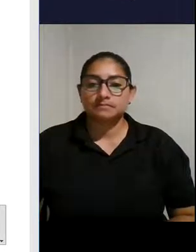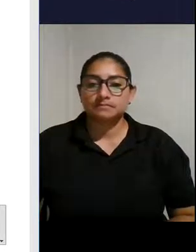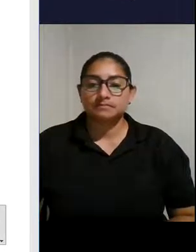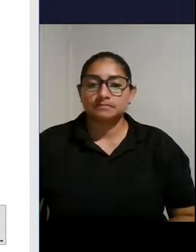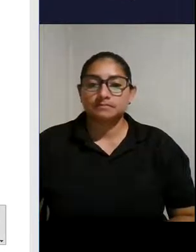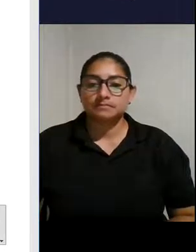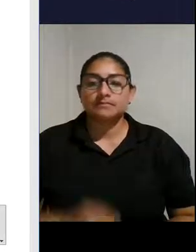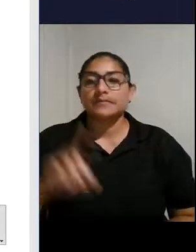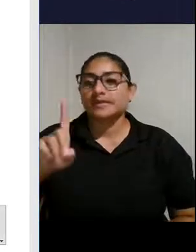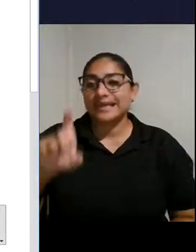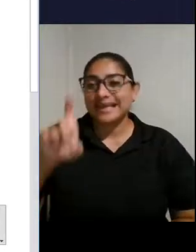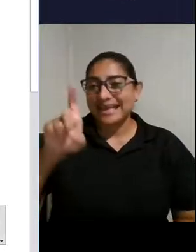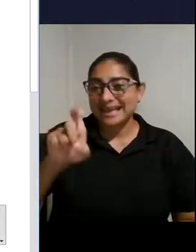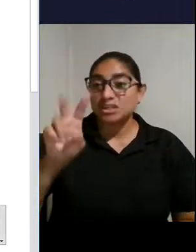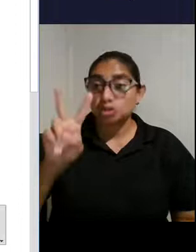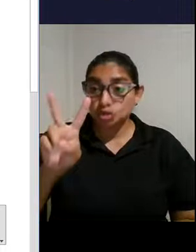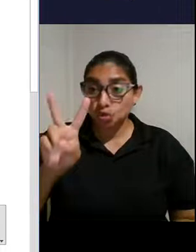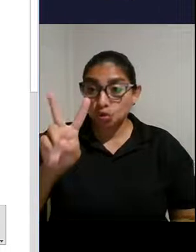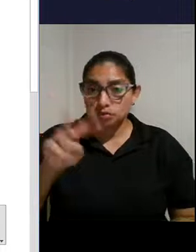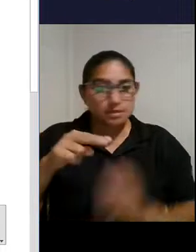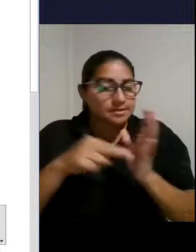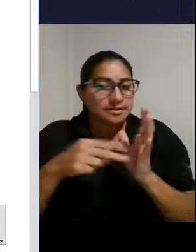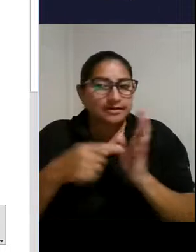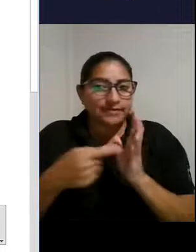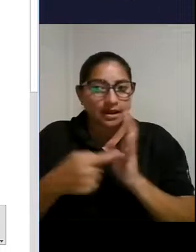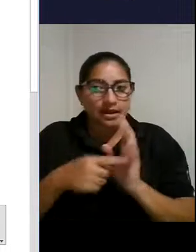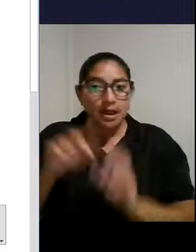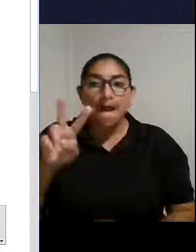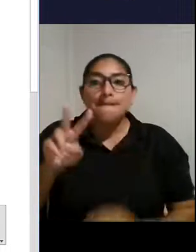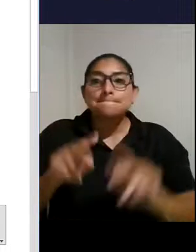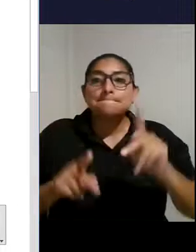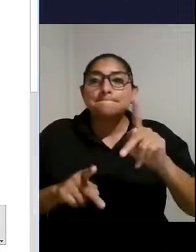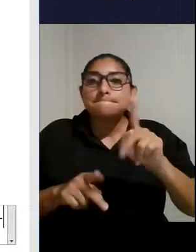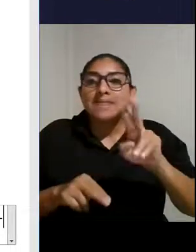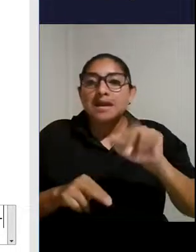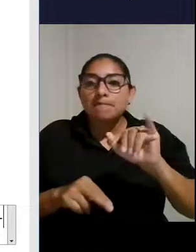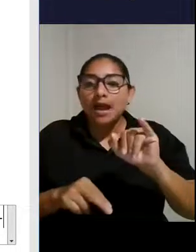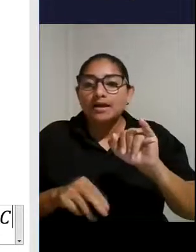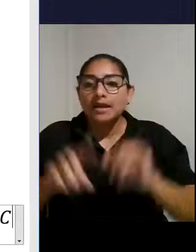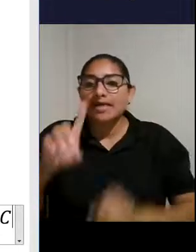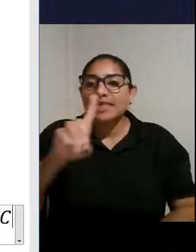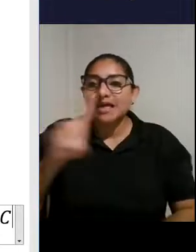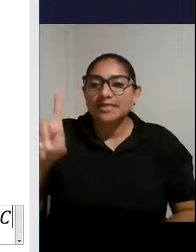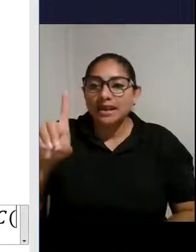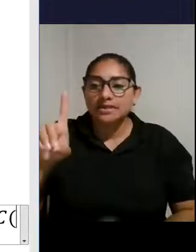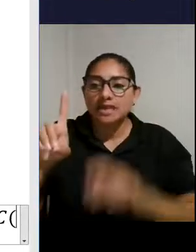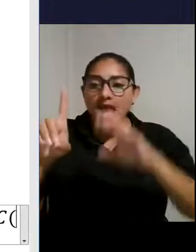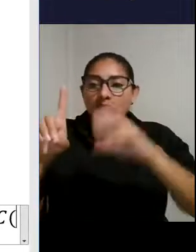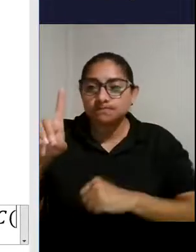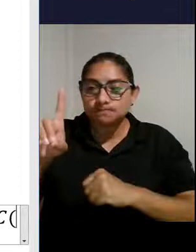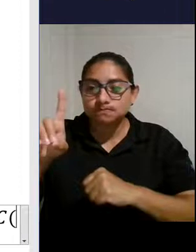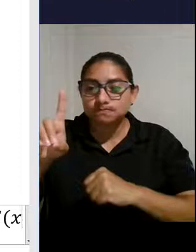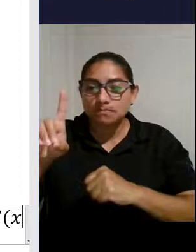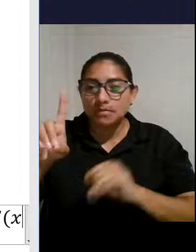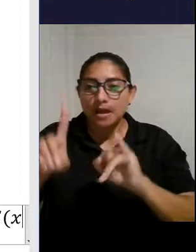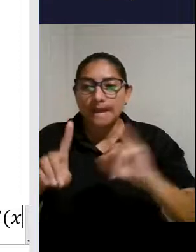de X2, es decir, de la imagen que está a la derecha, y restarle la